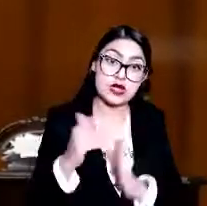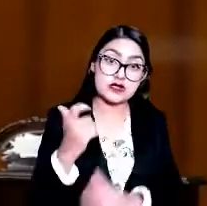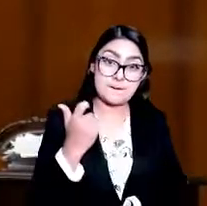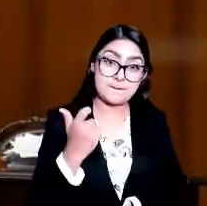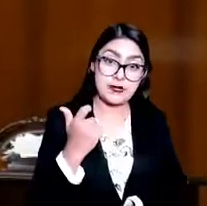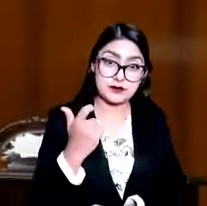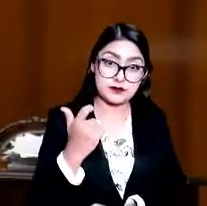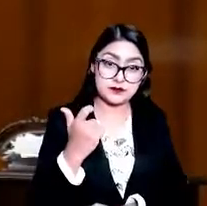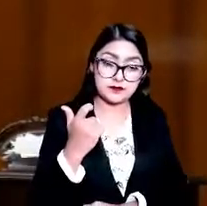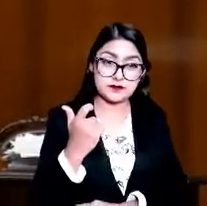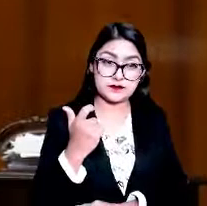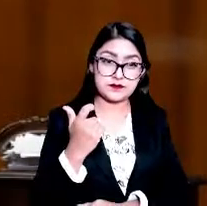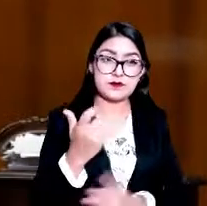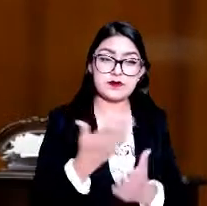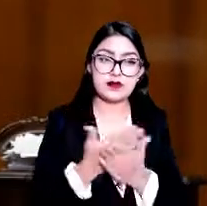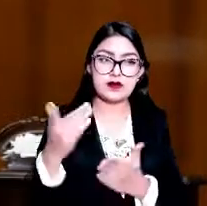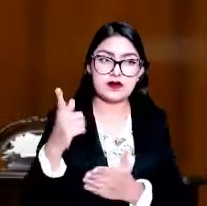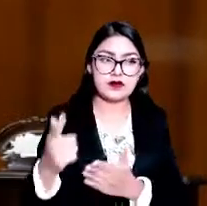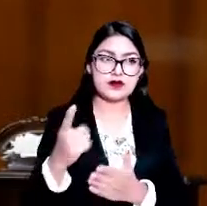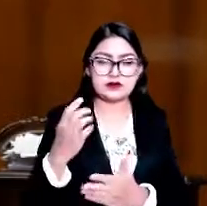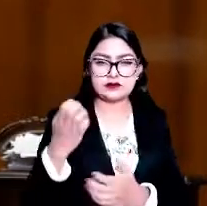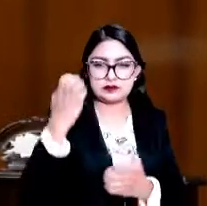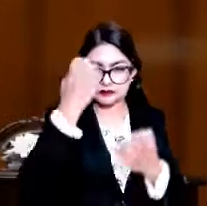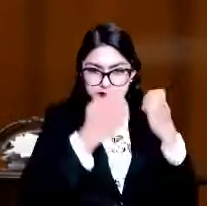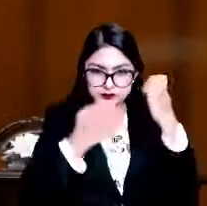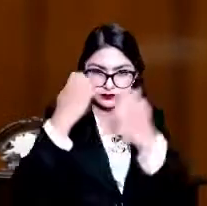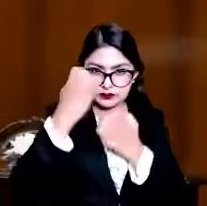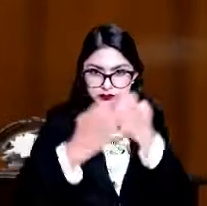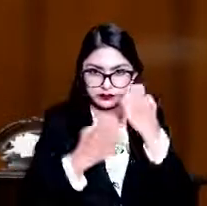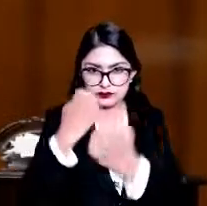de acuerdo con la evaluación del proyecto ejecutivo.